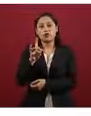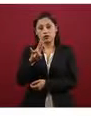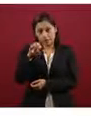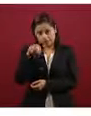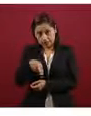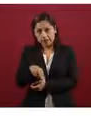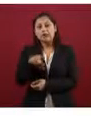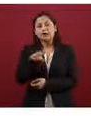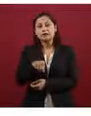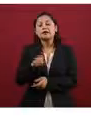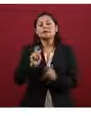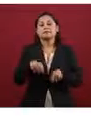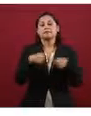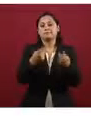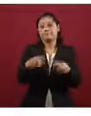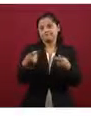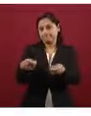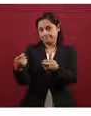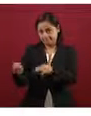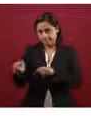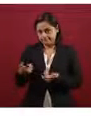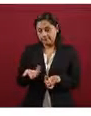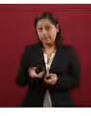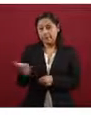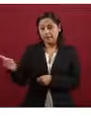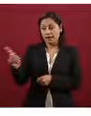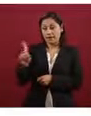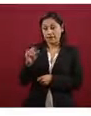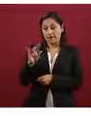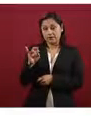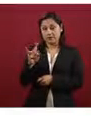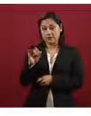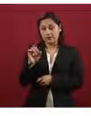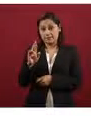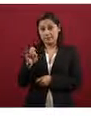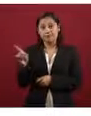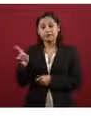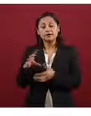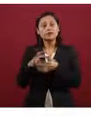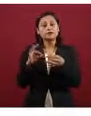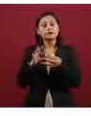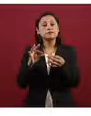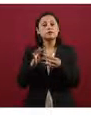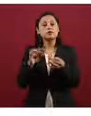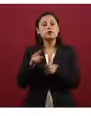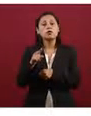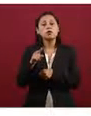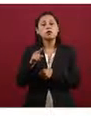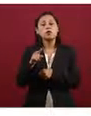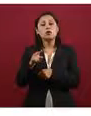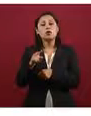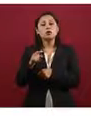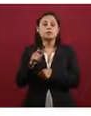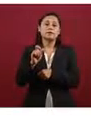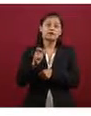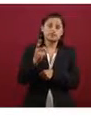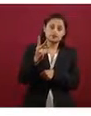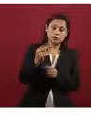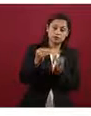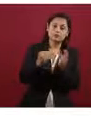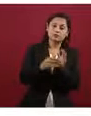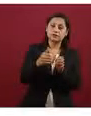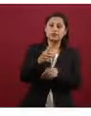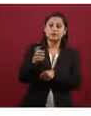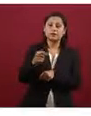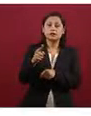que se han asignado. Como señaló David Cervantes, del total de esos 22,000 millones de pesos,